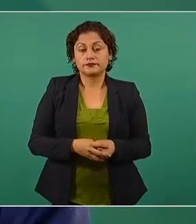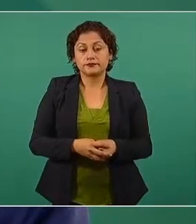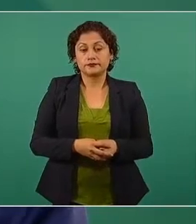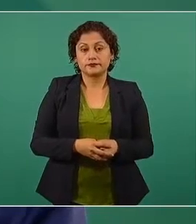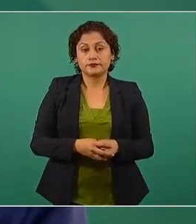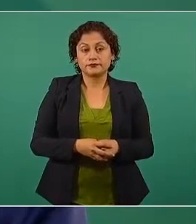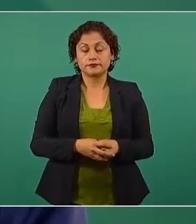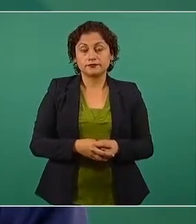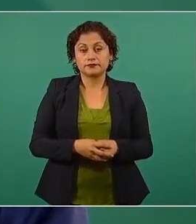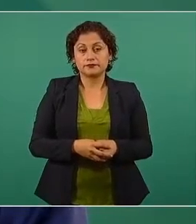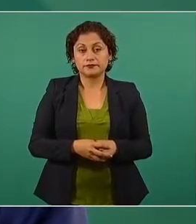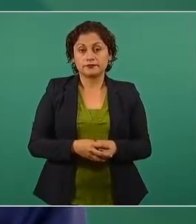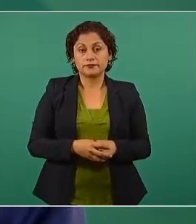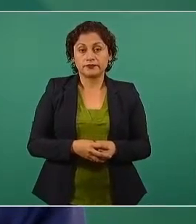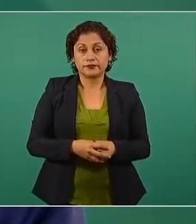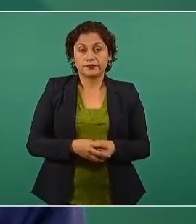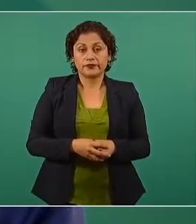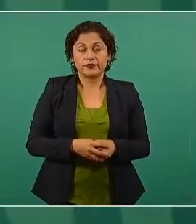salgan